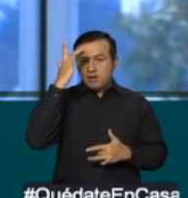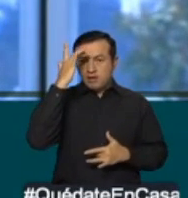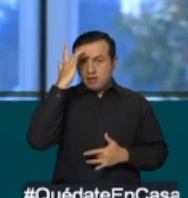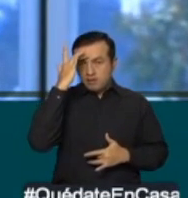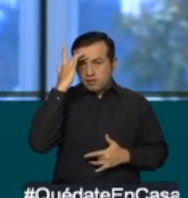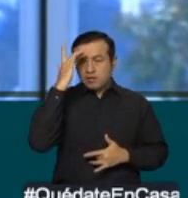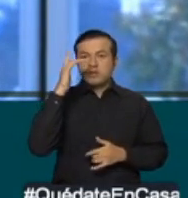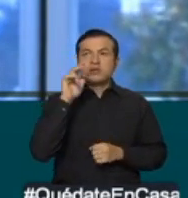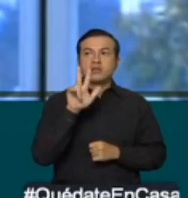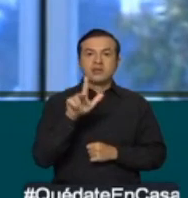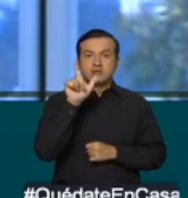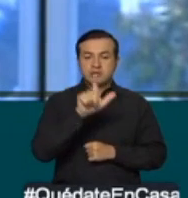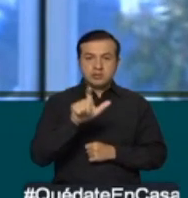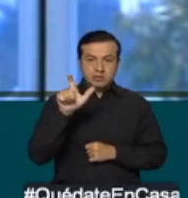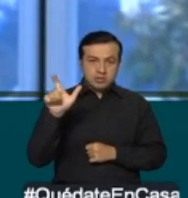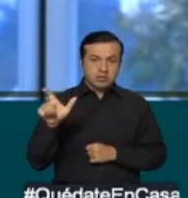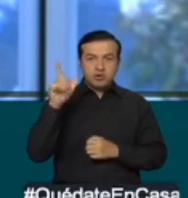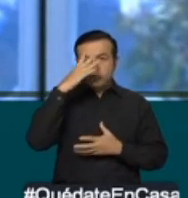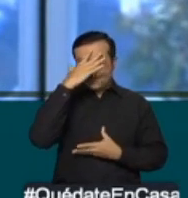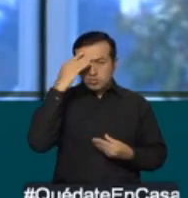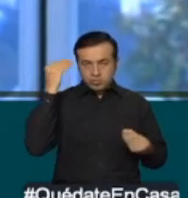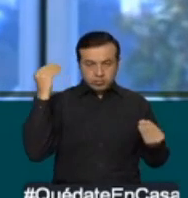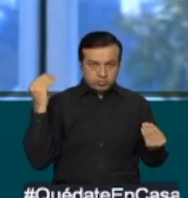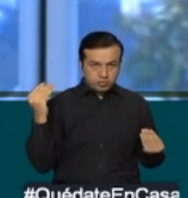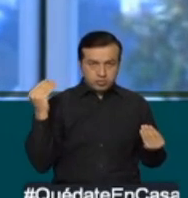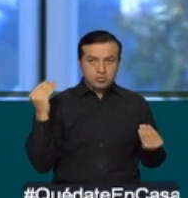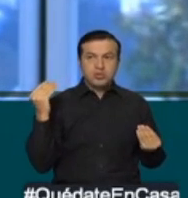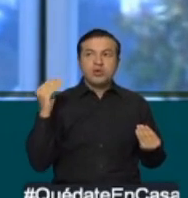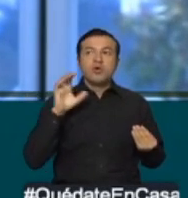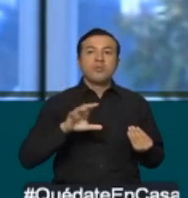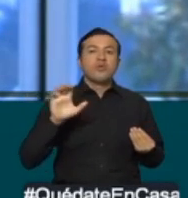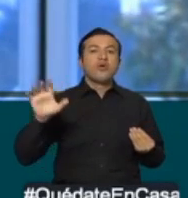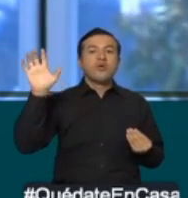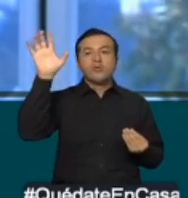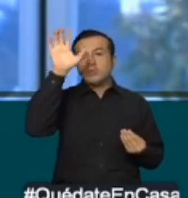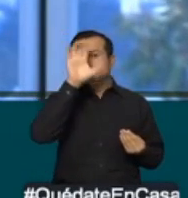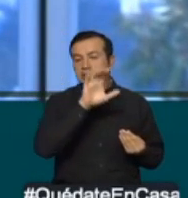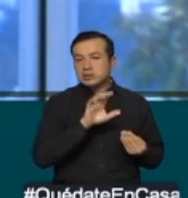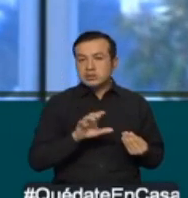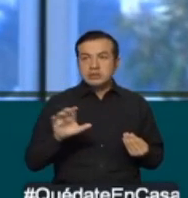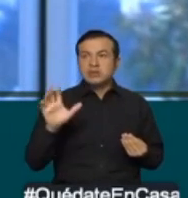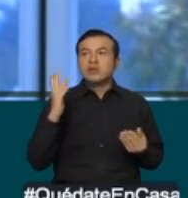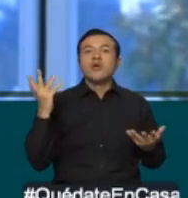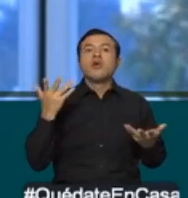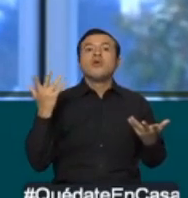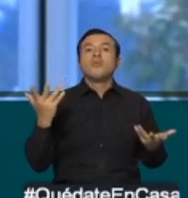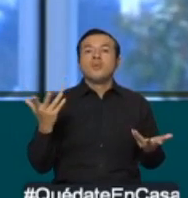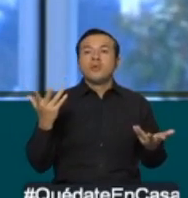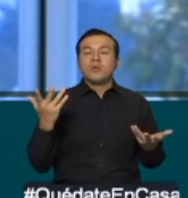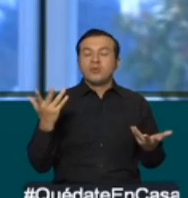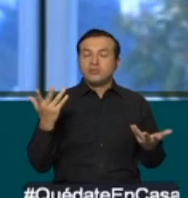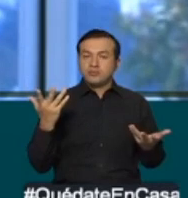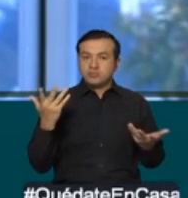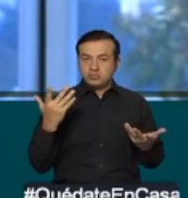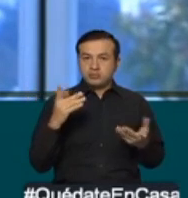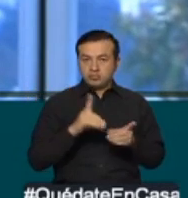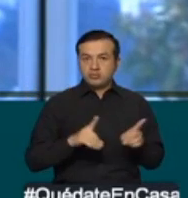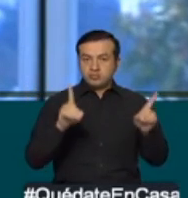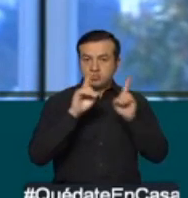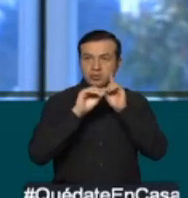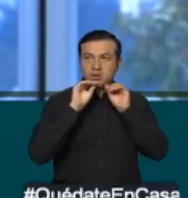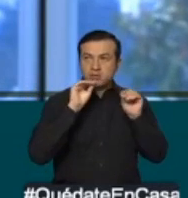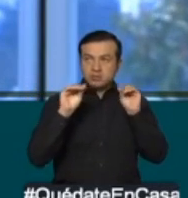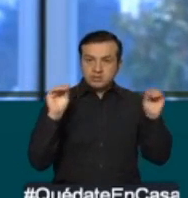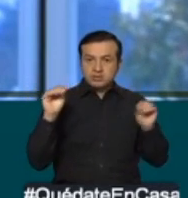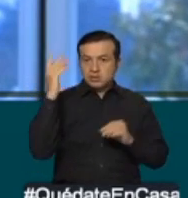recuperadas las siguientes provincias tienen las cifras que voy a mencionar